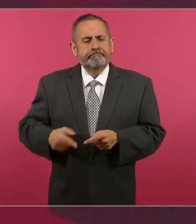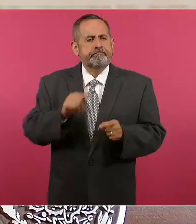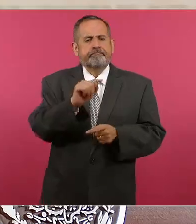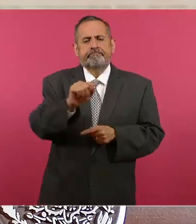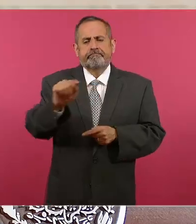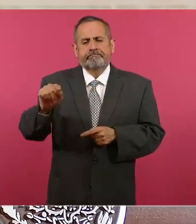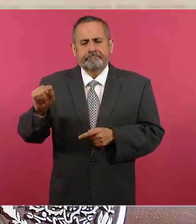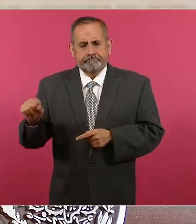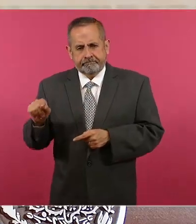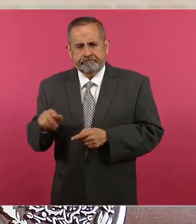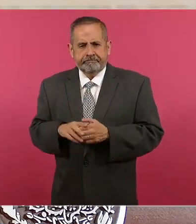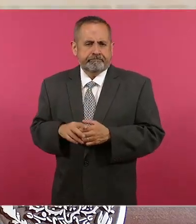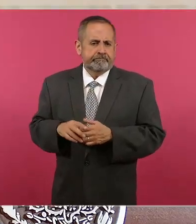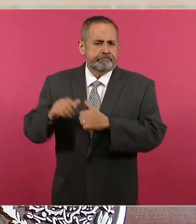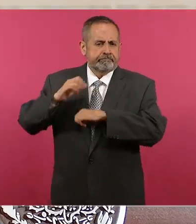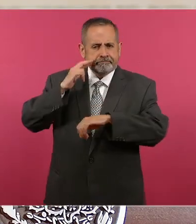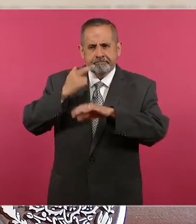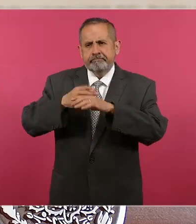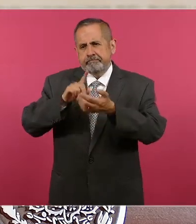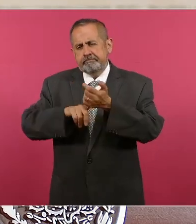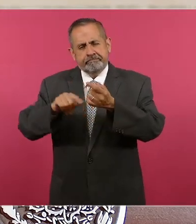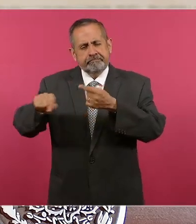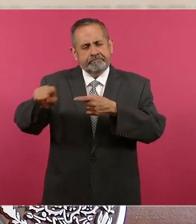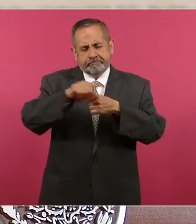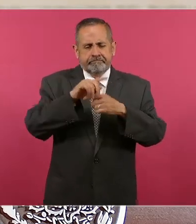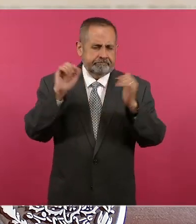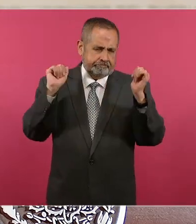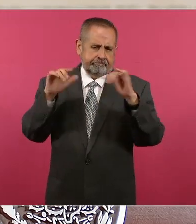gobierno, primeros ministros.